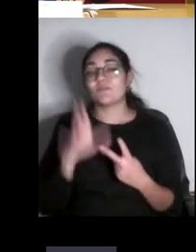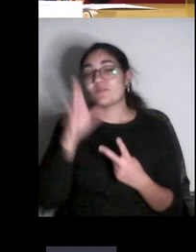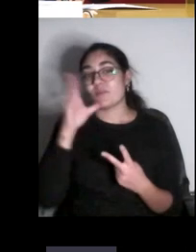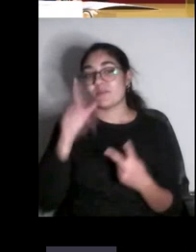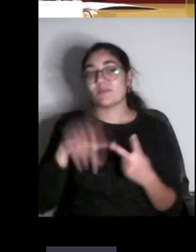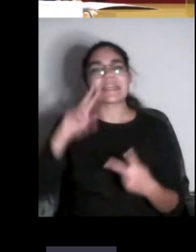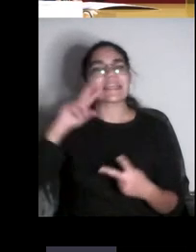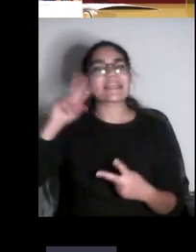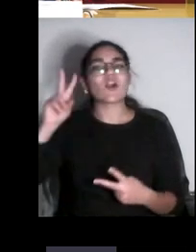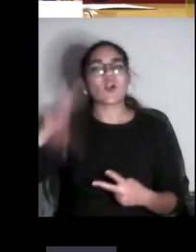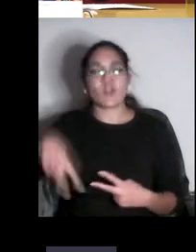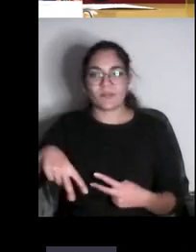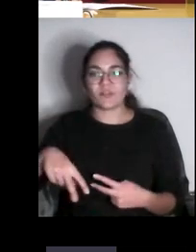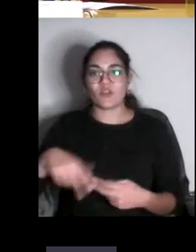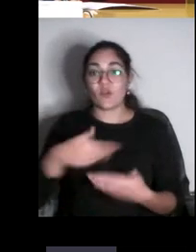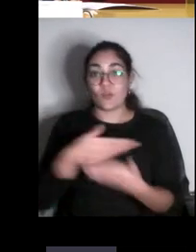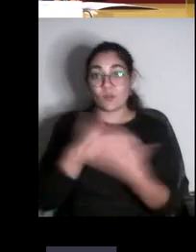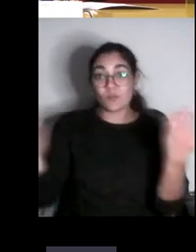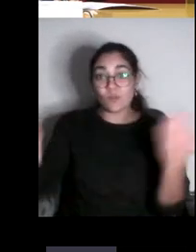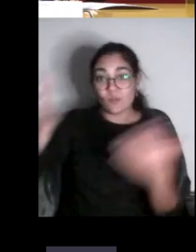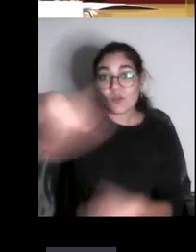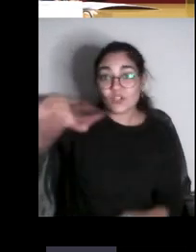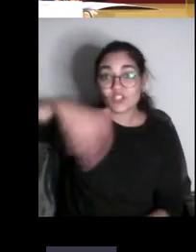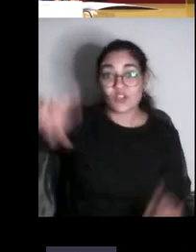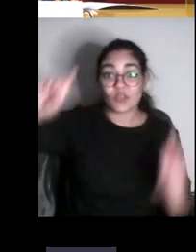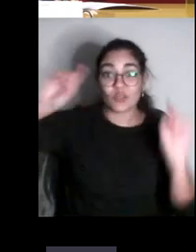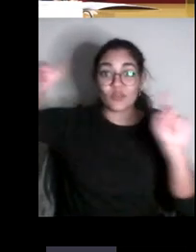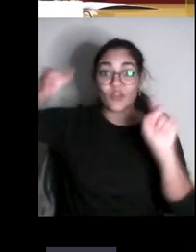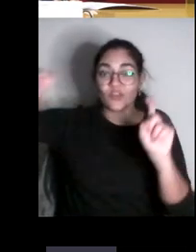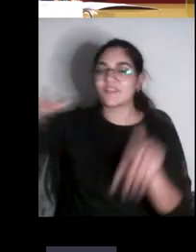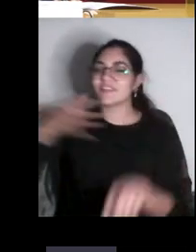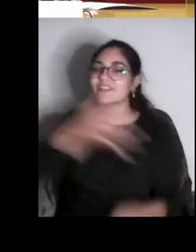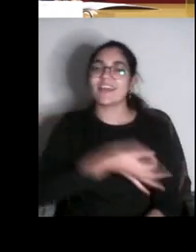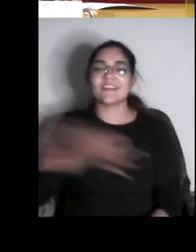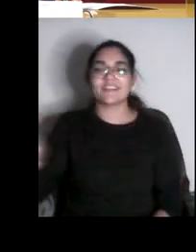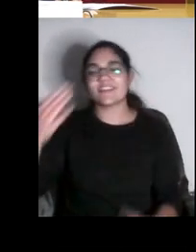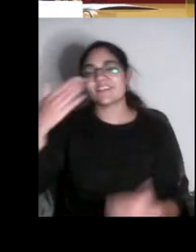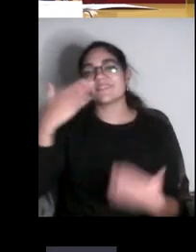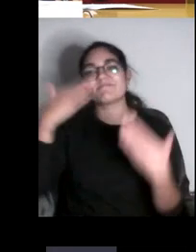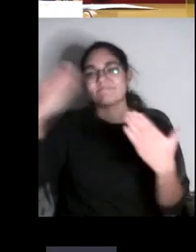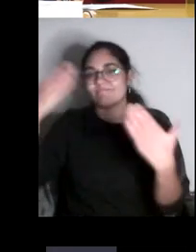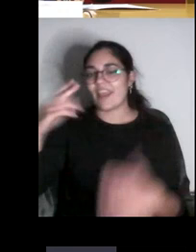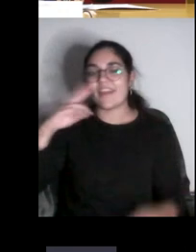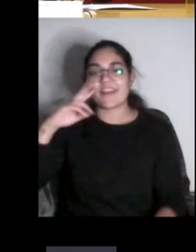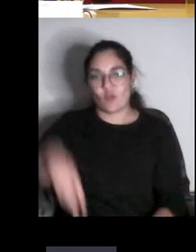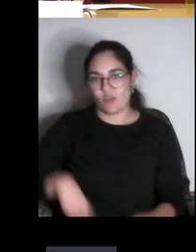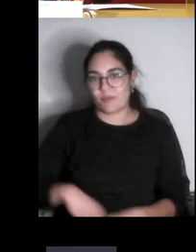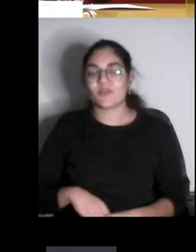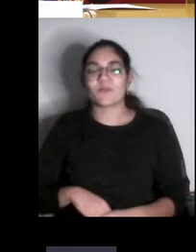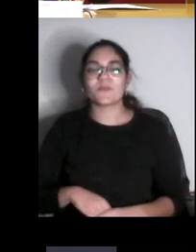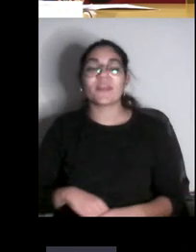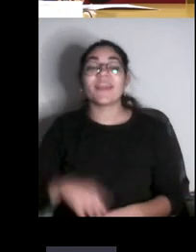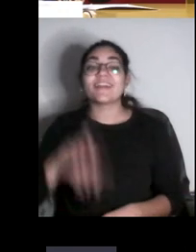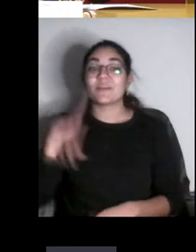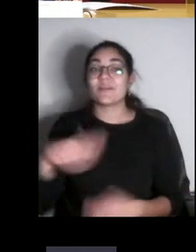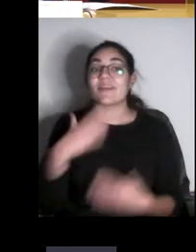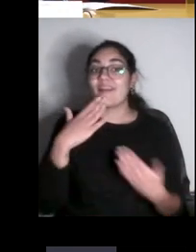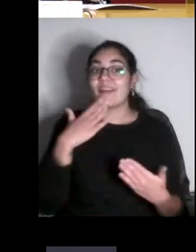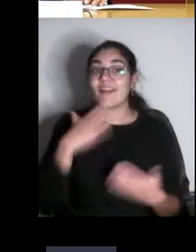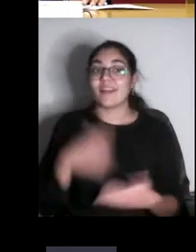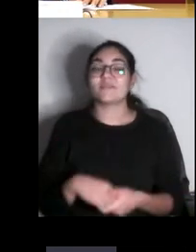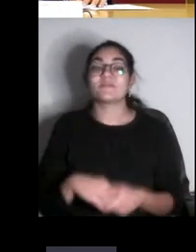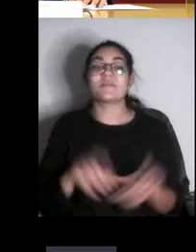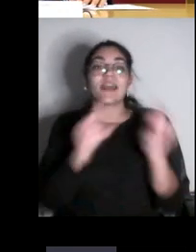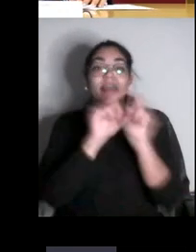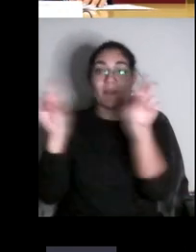este a vosotros, a los docentes excelentes. Por supuesto, también dar las gracias a las